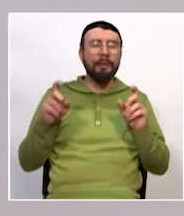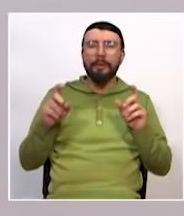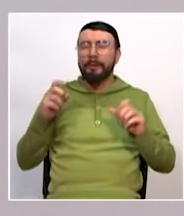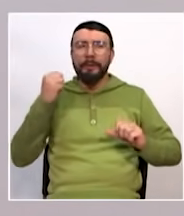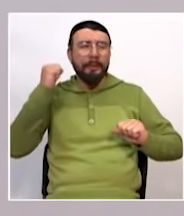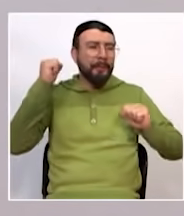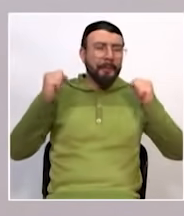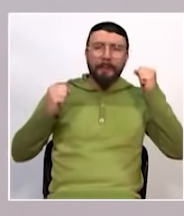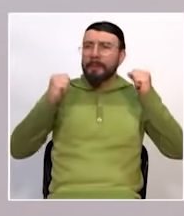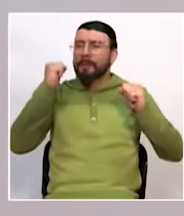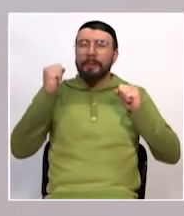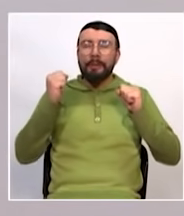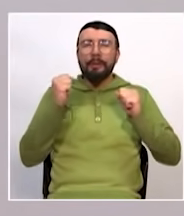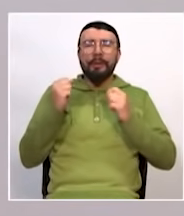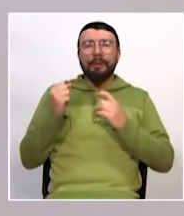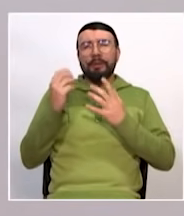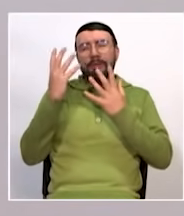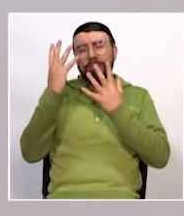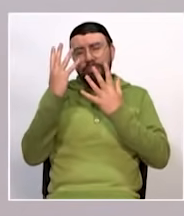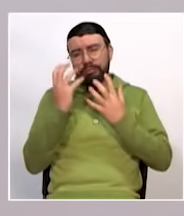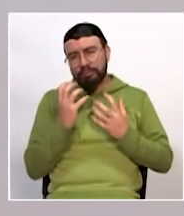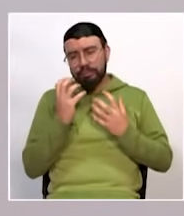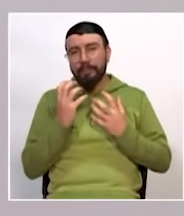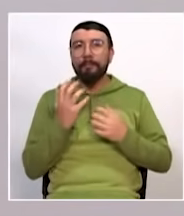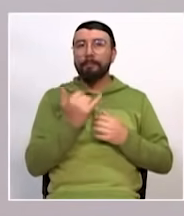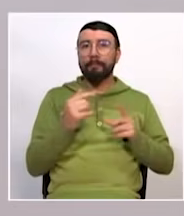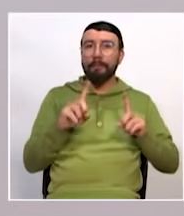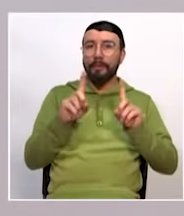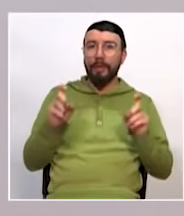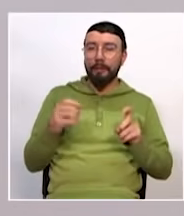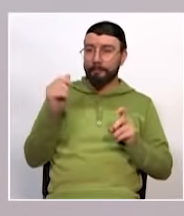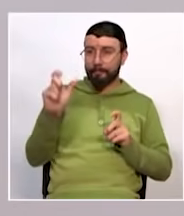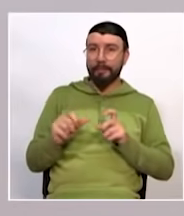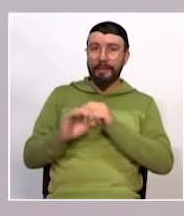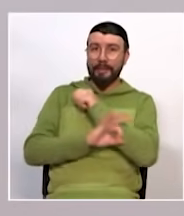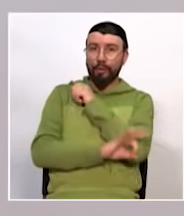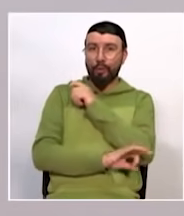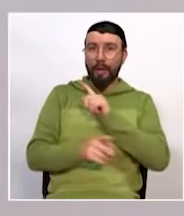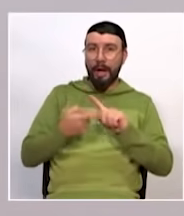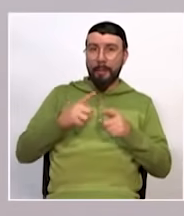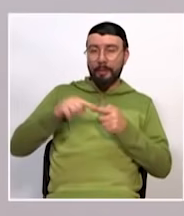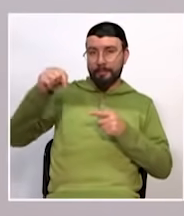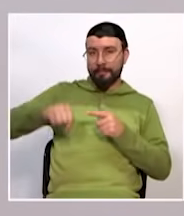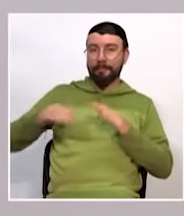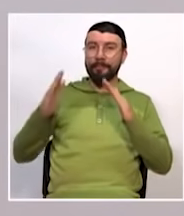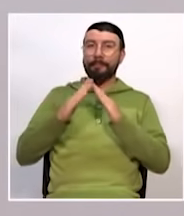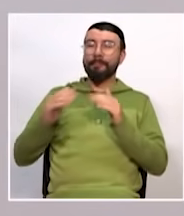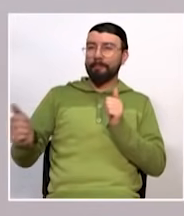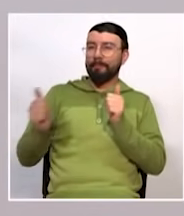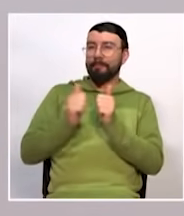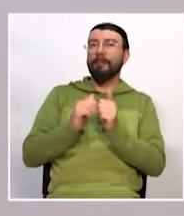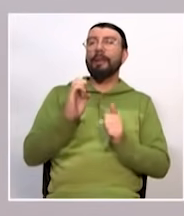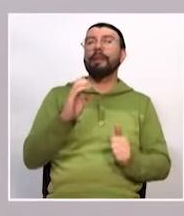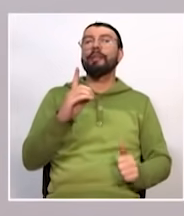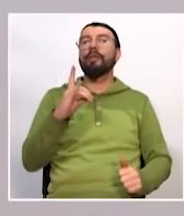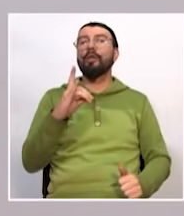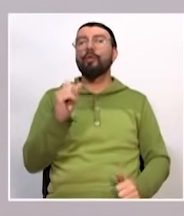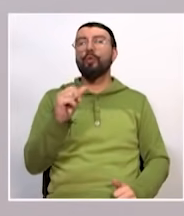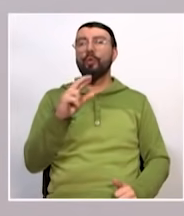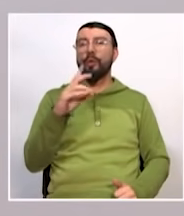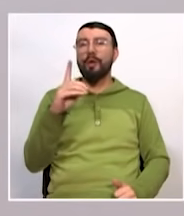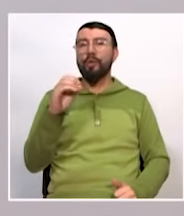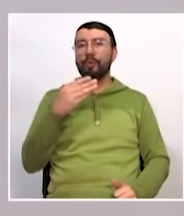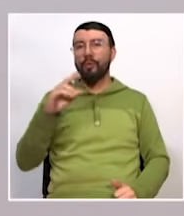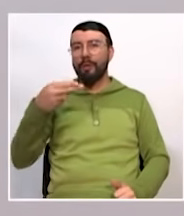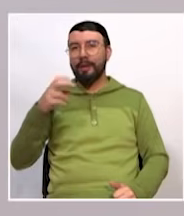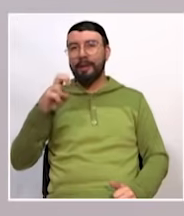desde el punto de vista de la psicología con un psicólogo amigo de la casa el doctor eduardo nado ceballo a quien quiero presentar también ya